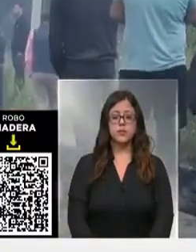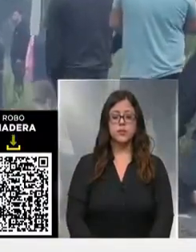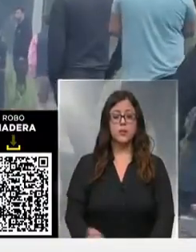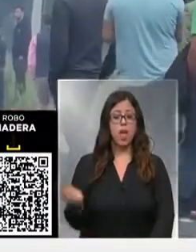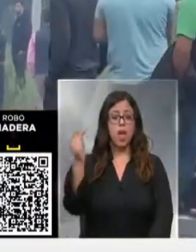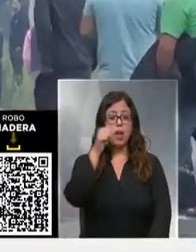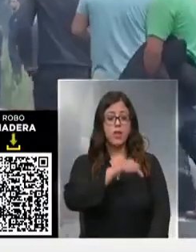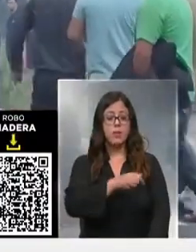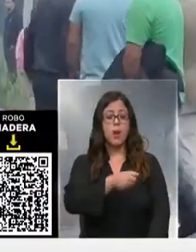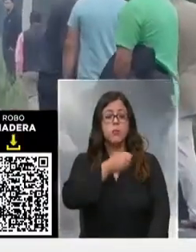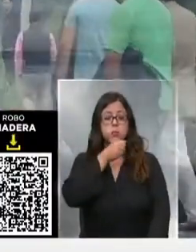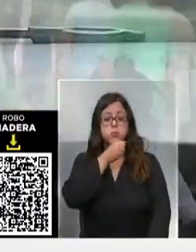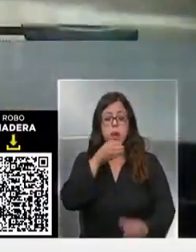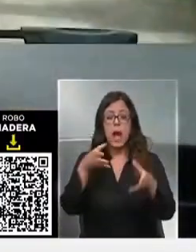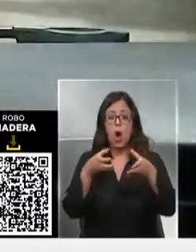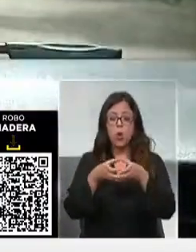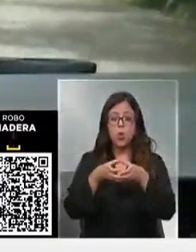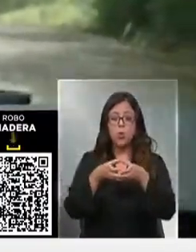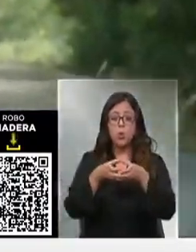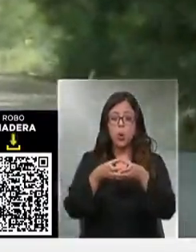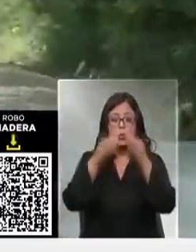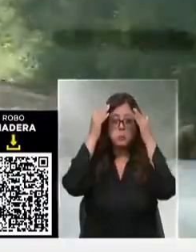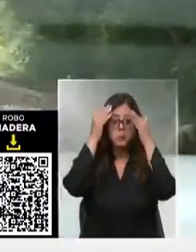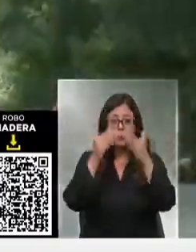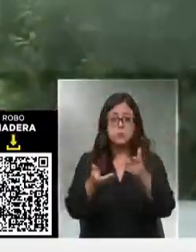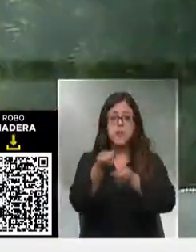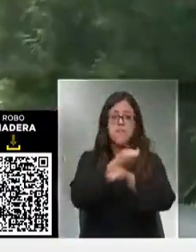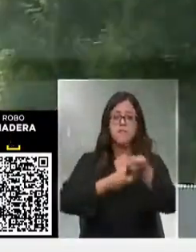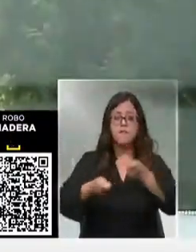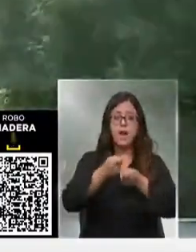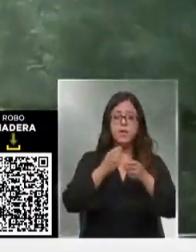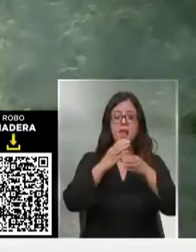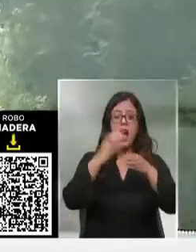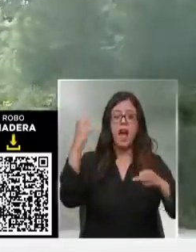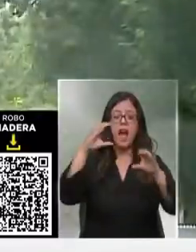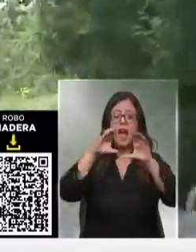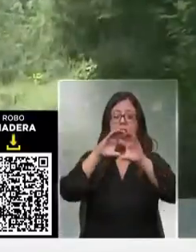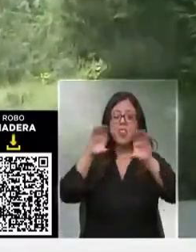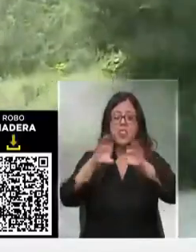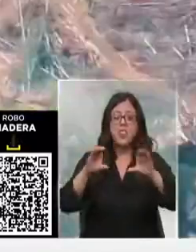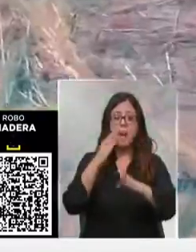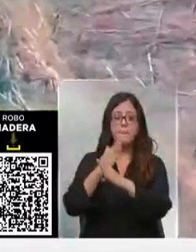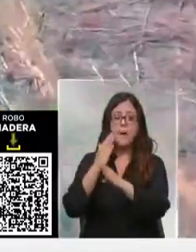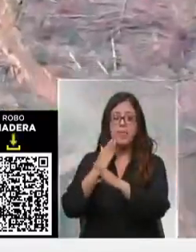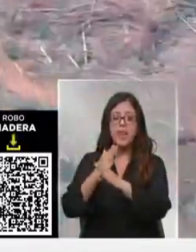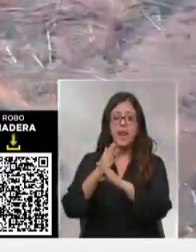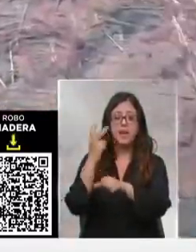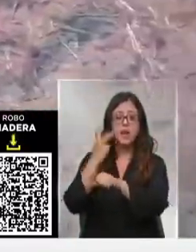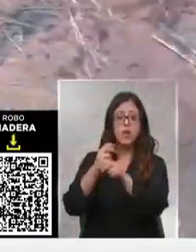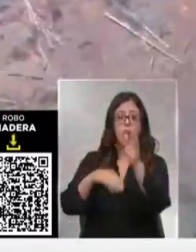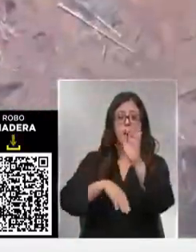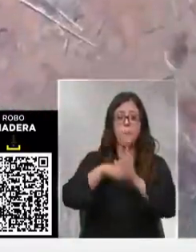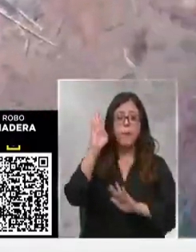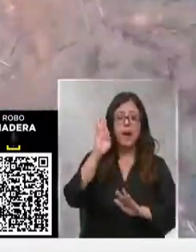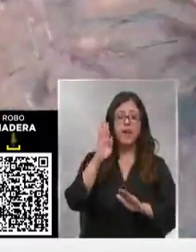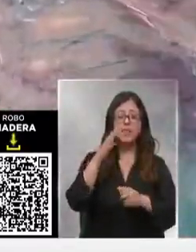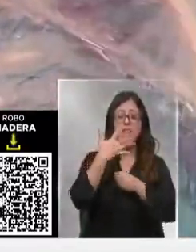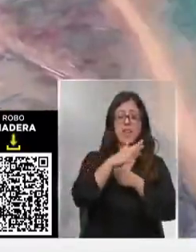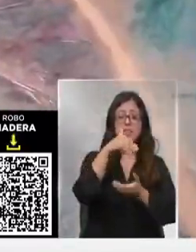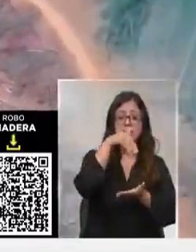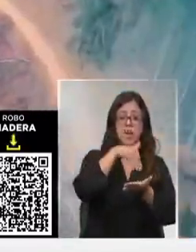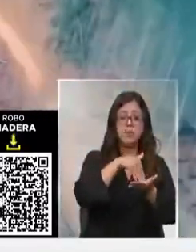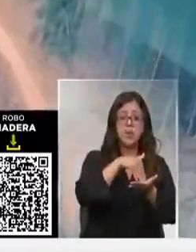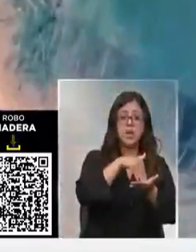Vinimos a reportear una agrupación dedicada al contrabando de madera que extrajo más de 15.000 hectáreas y las